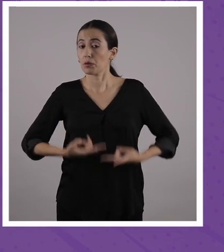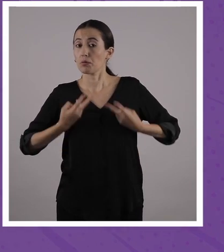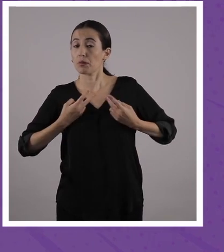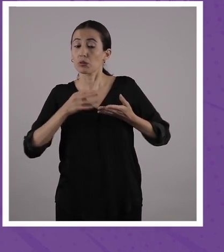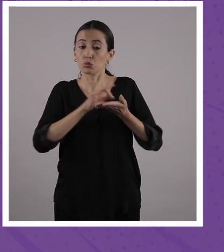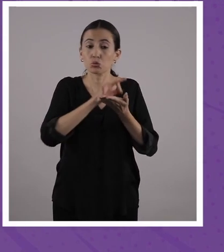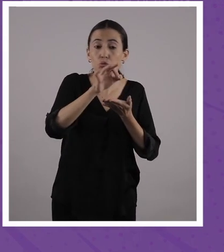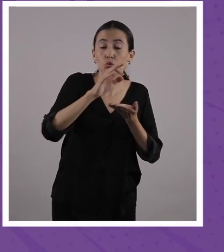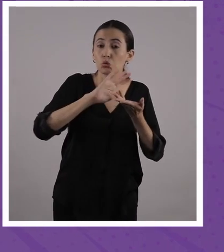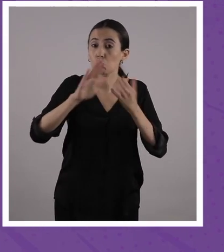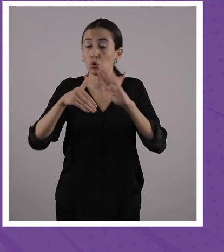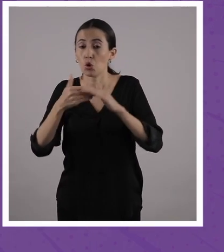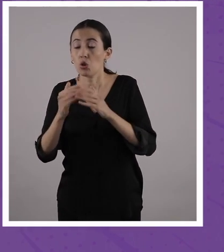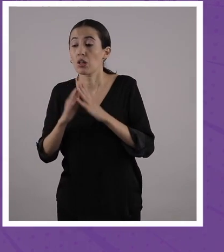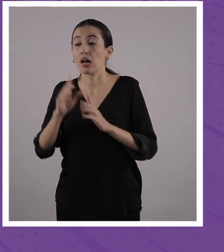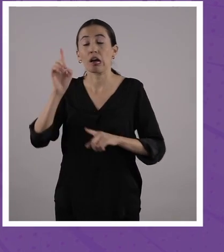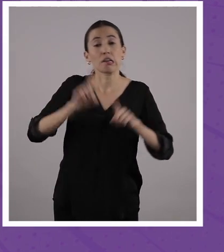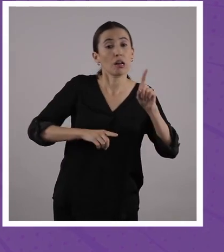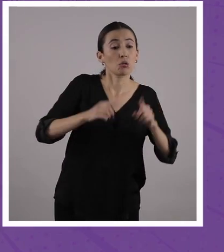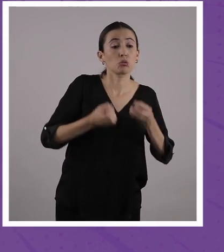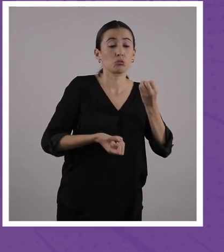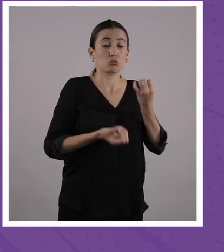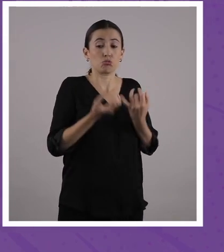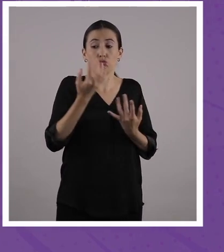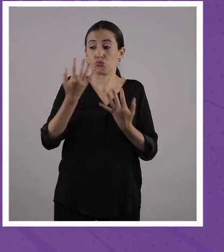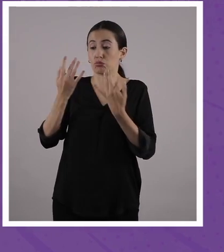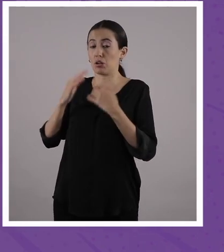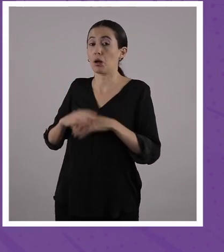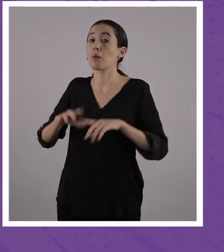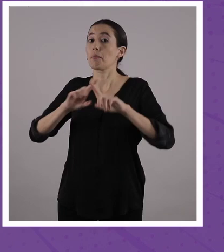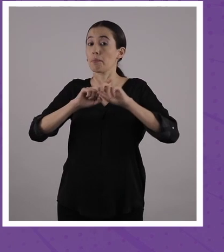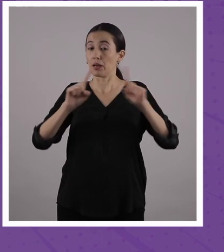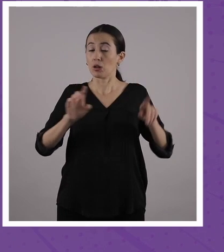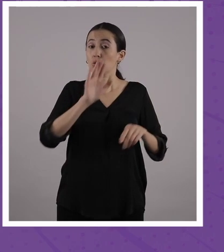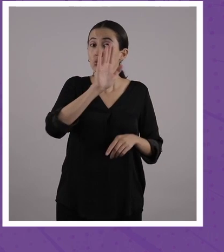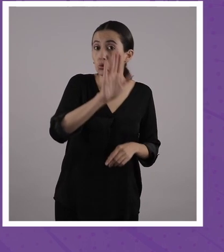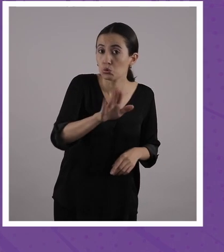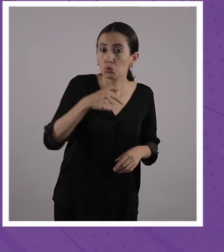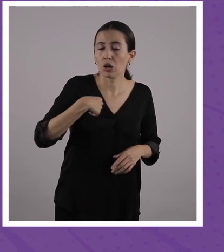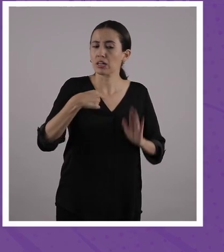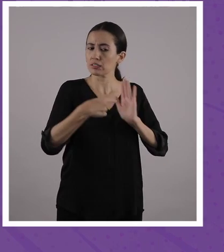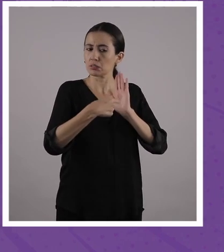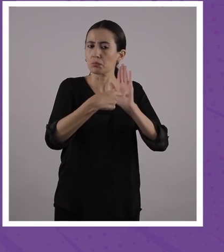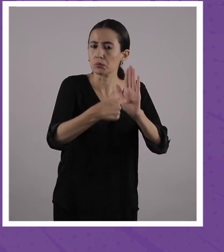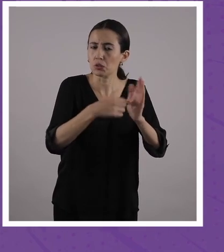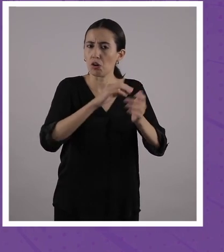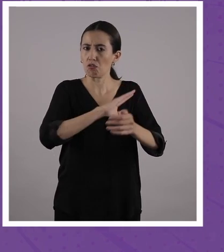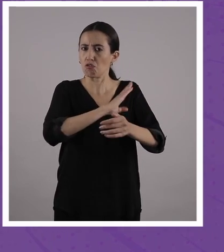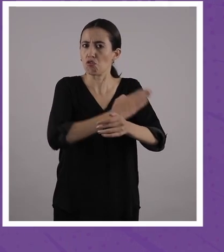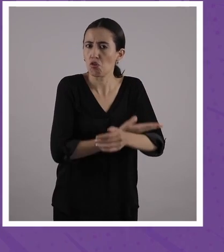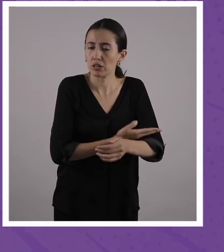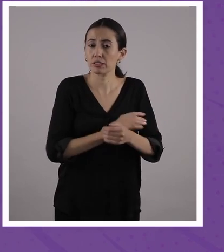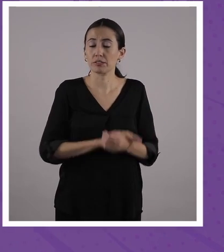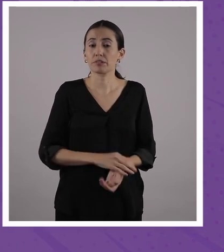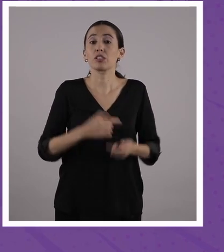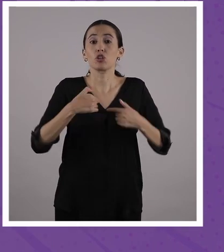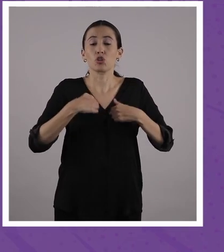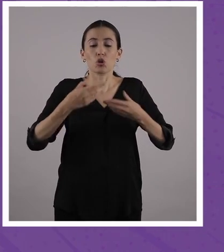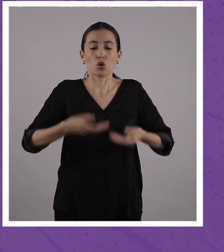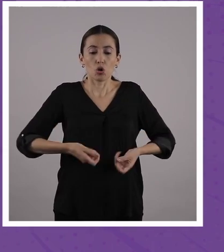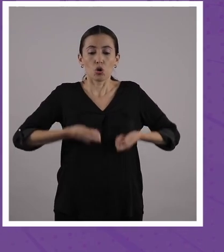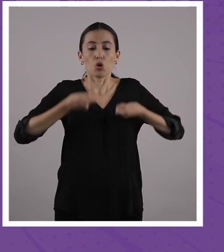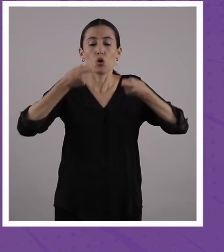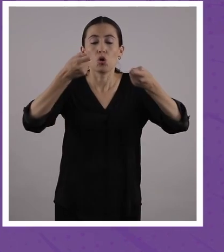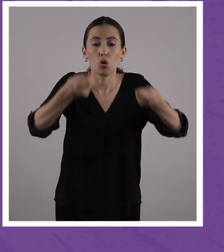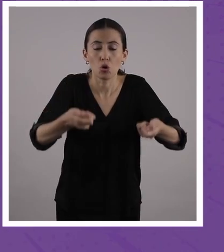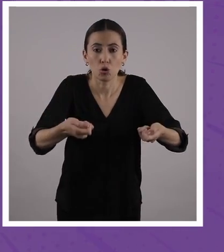y triste, en donde apenas crece el uncuch. Pero tú has demostrado valentía, y por ello